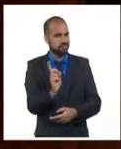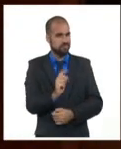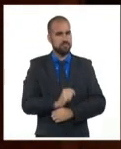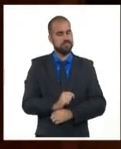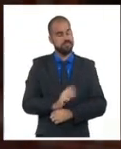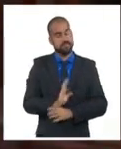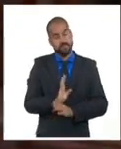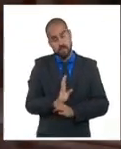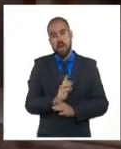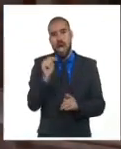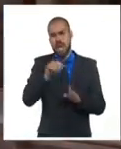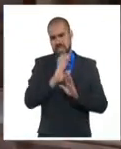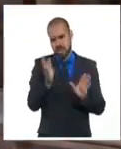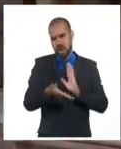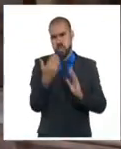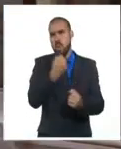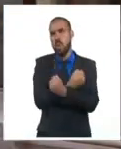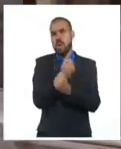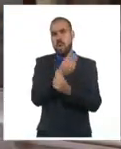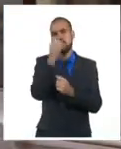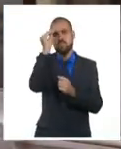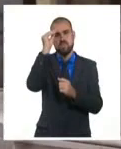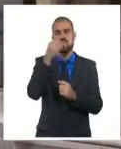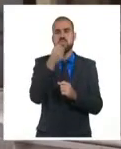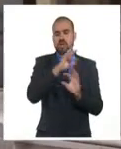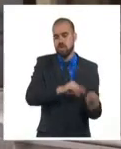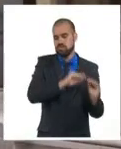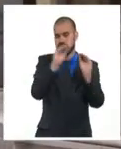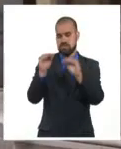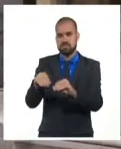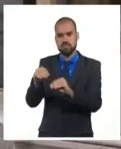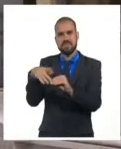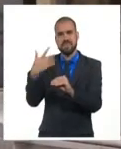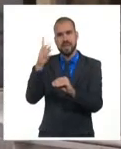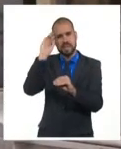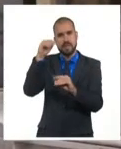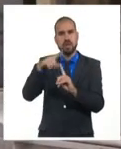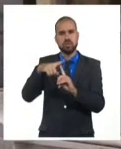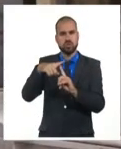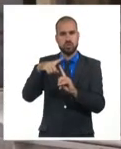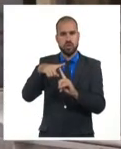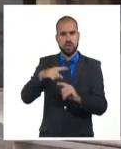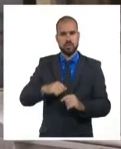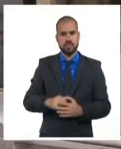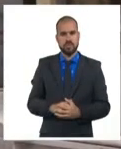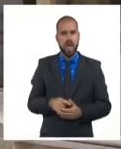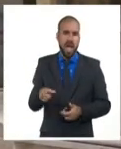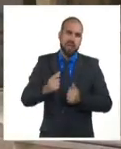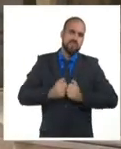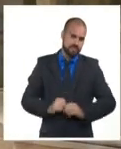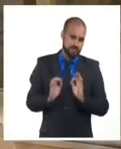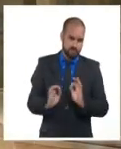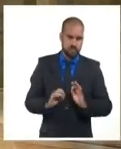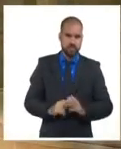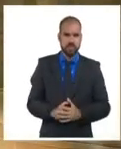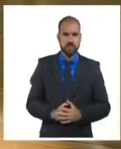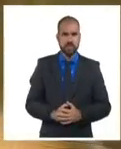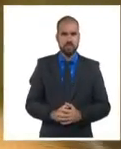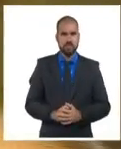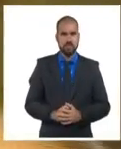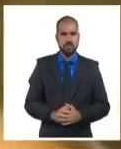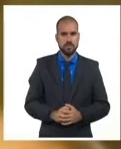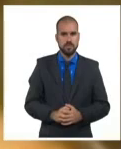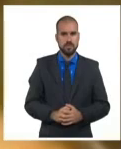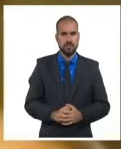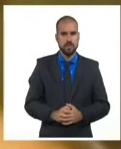fueron exhumados para su traslado a Las Tunas, su tierra natal. Ya es conocido que Brígida